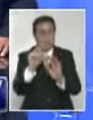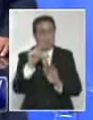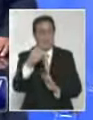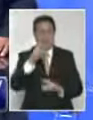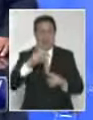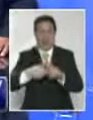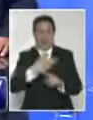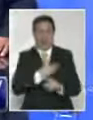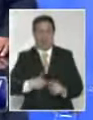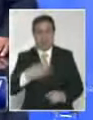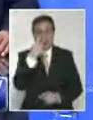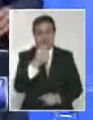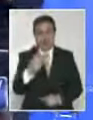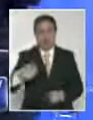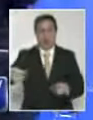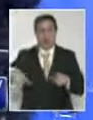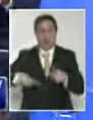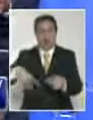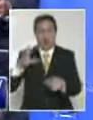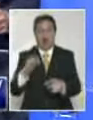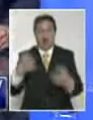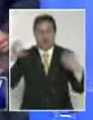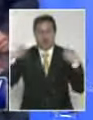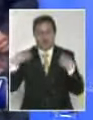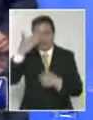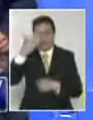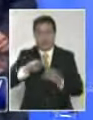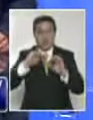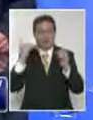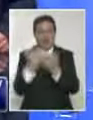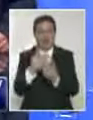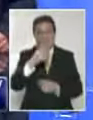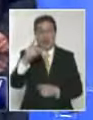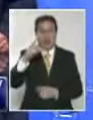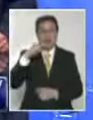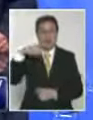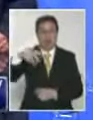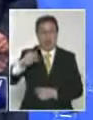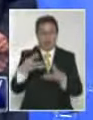expresidente Pinochet hubiera sido culpable y responsable, que se hubiera sabido todo, no habría disuelto la DINA.